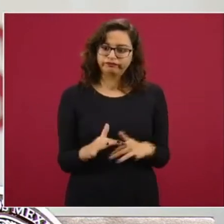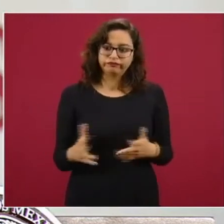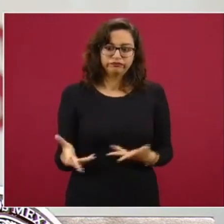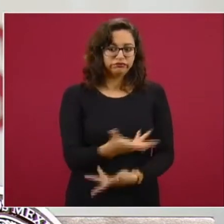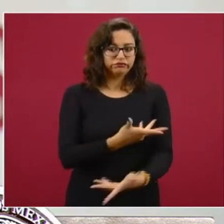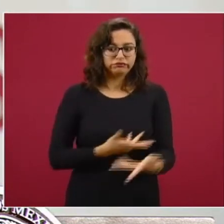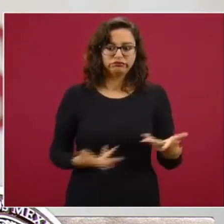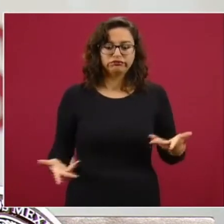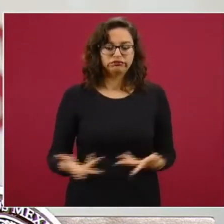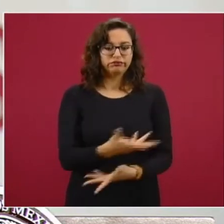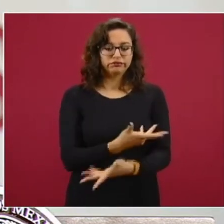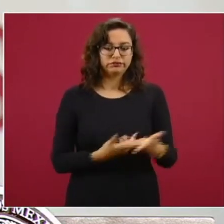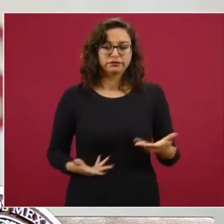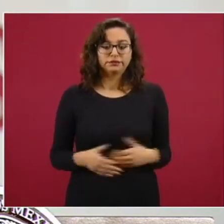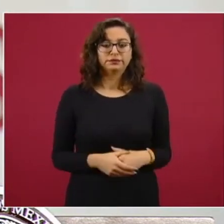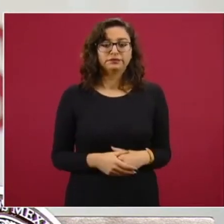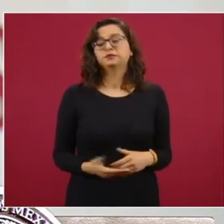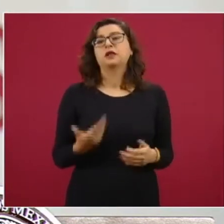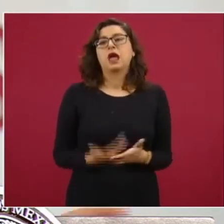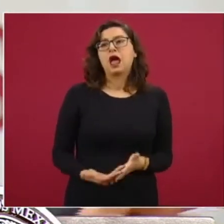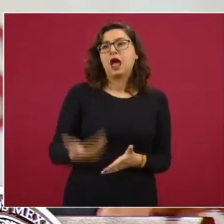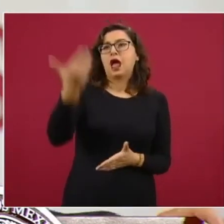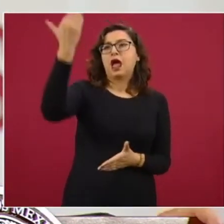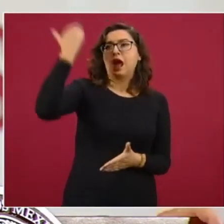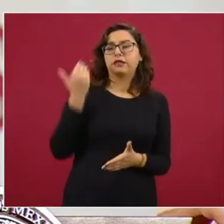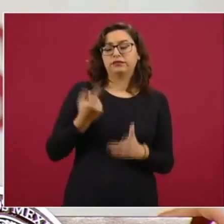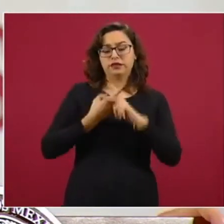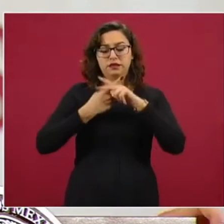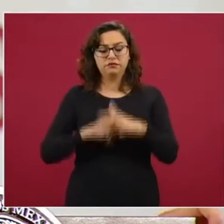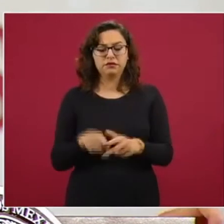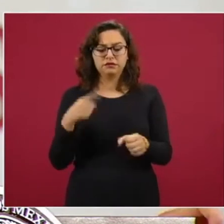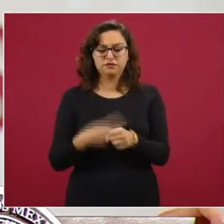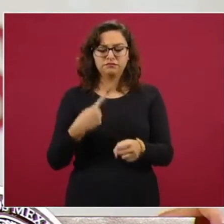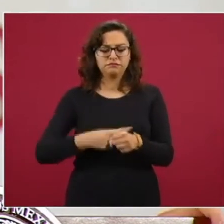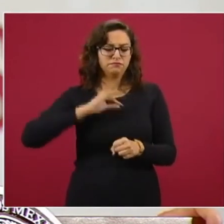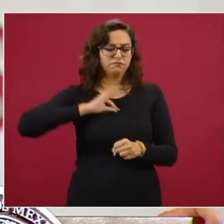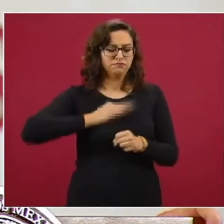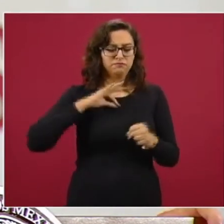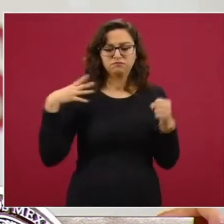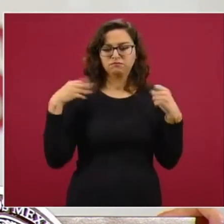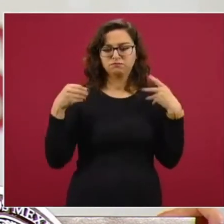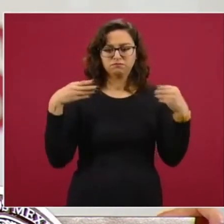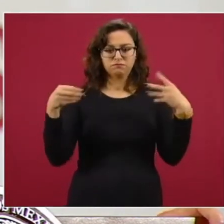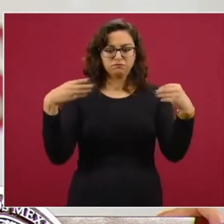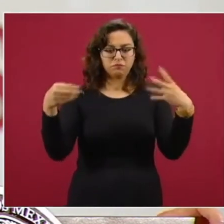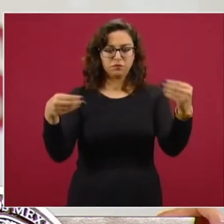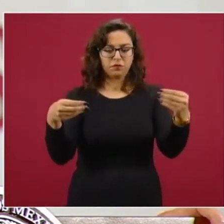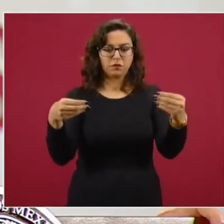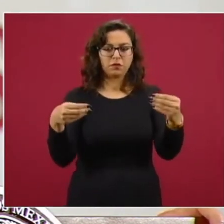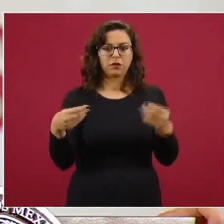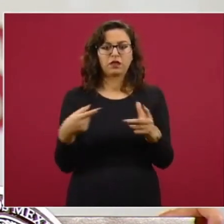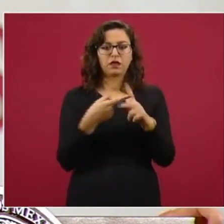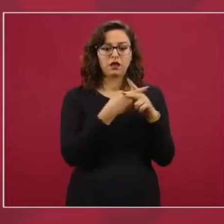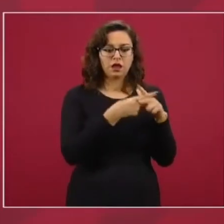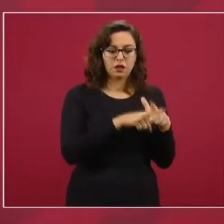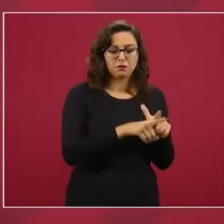que se comentaba al inicio de la epidemia. La epidemia ocurrió en el final de la